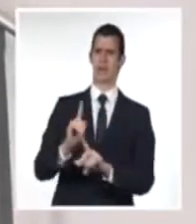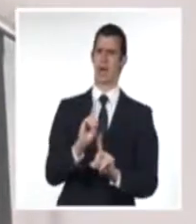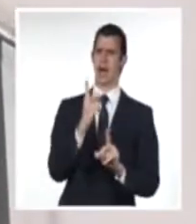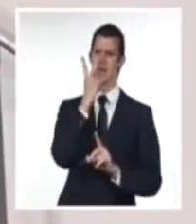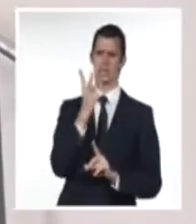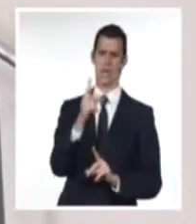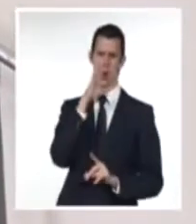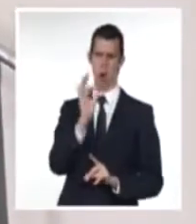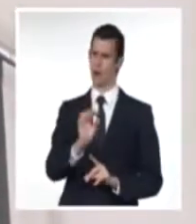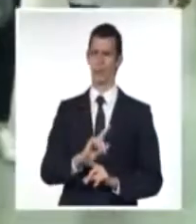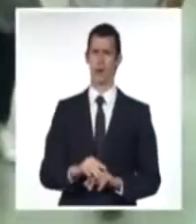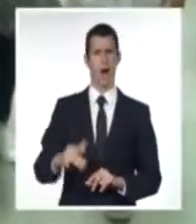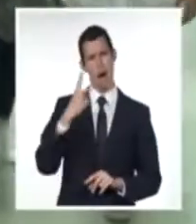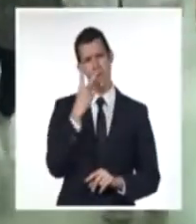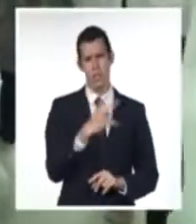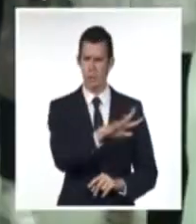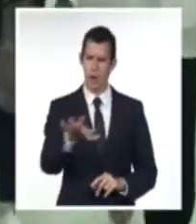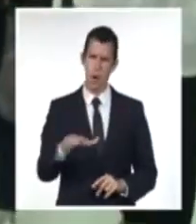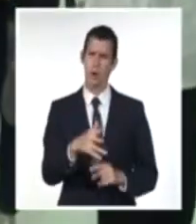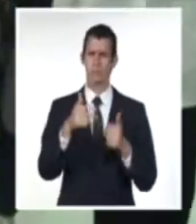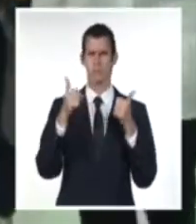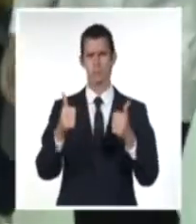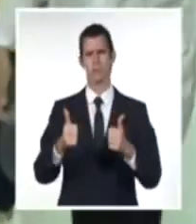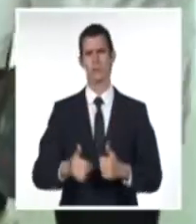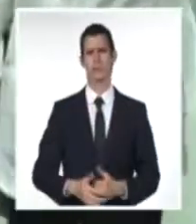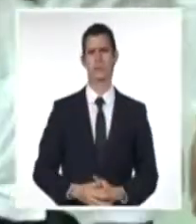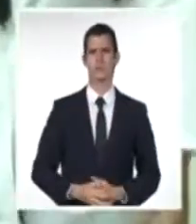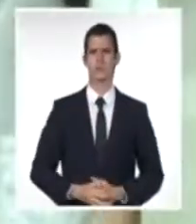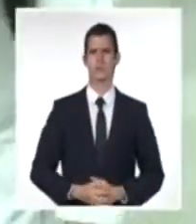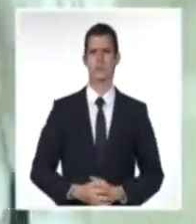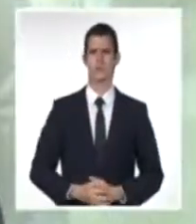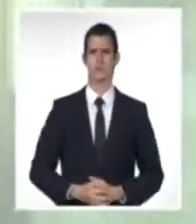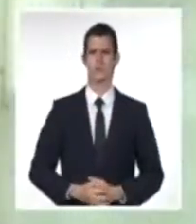Venezuela, Rafael Alemáñez, Michael Molina y Amalia Ramos, para el Sistema Informativo de la Televisión Cubana.